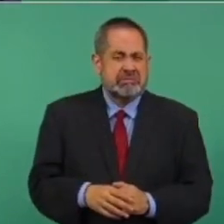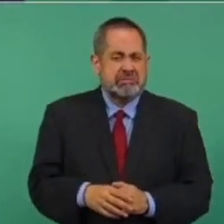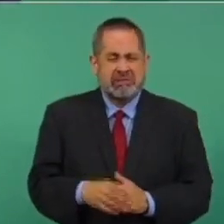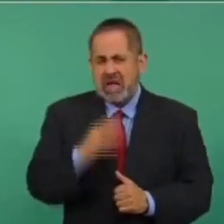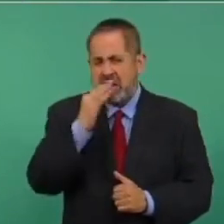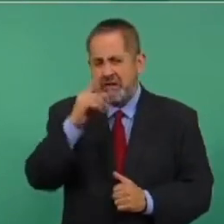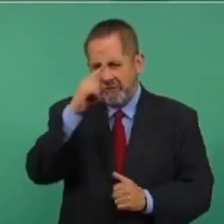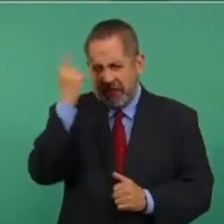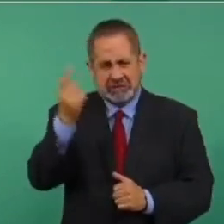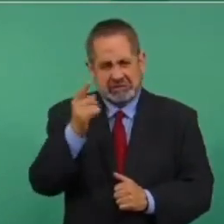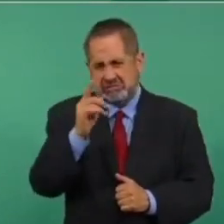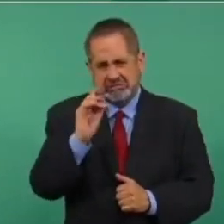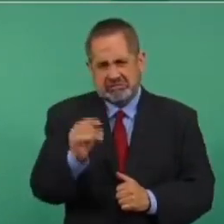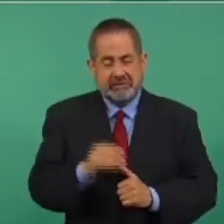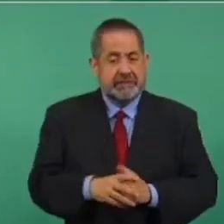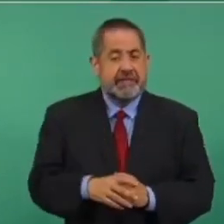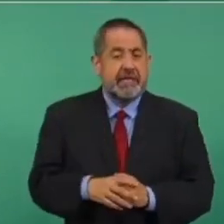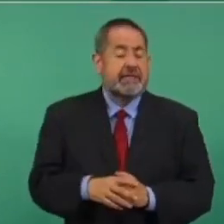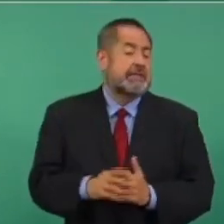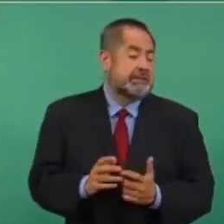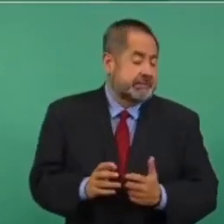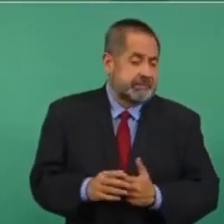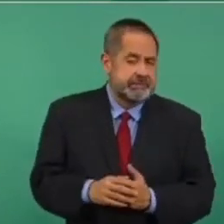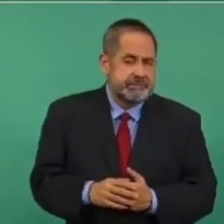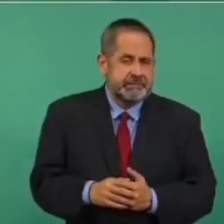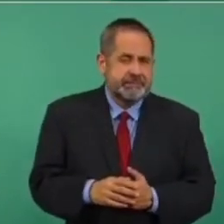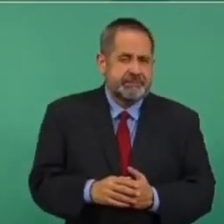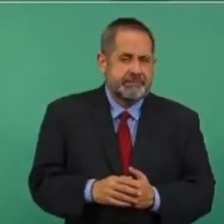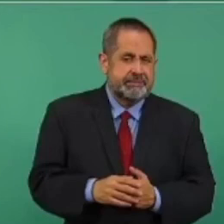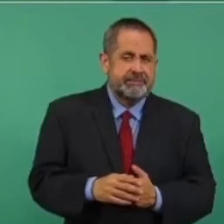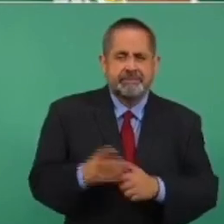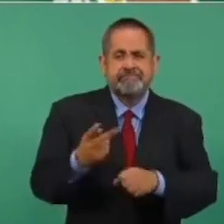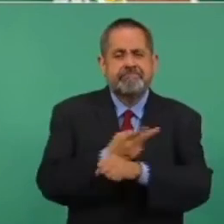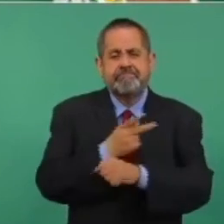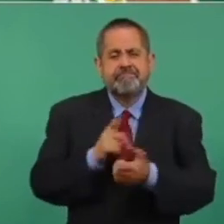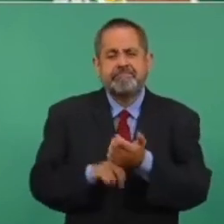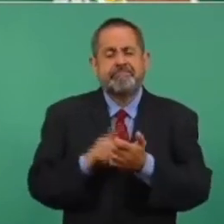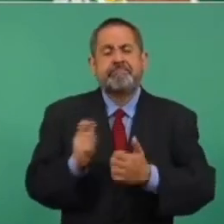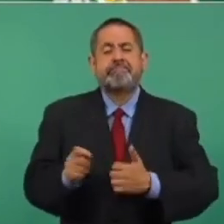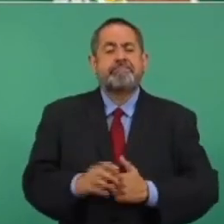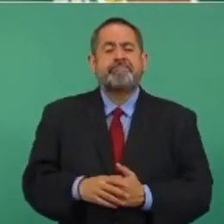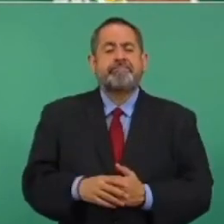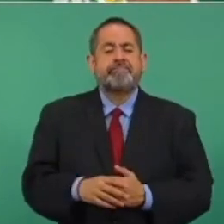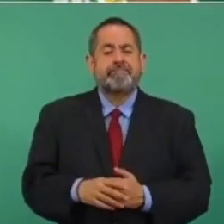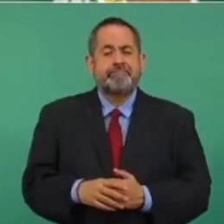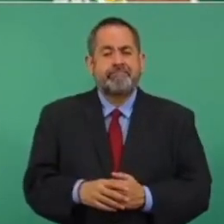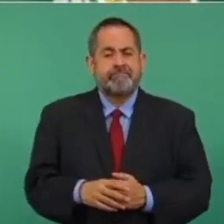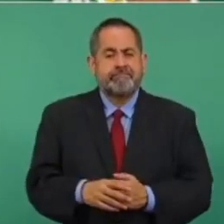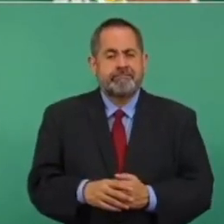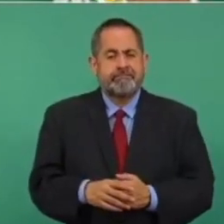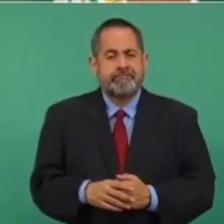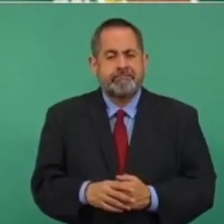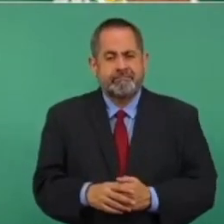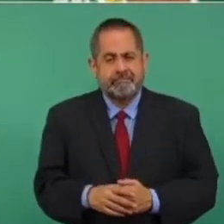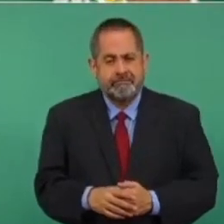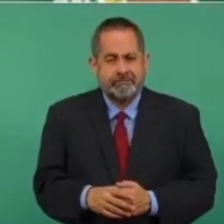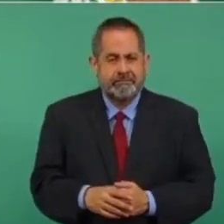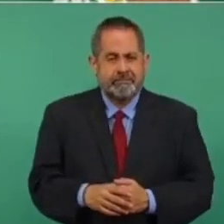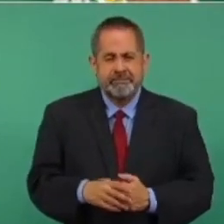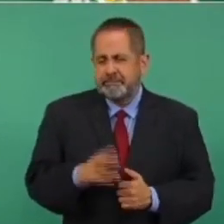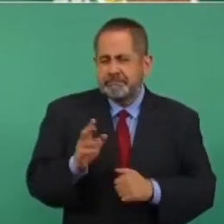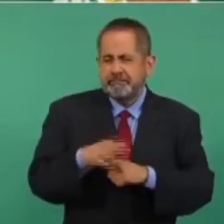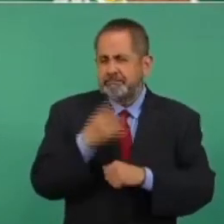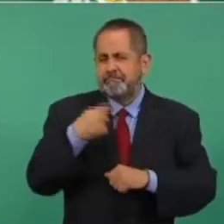Es muy sencillo. Entonces, ¿qué está sucediendo? ¿Por qué también trato el